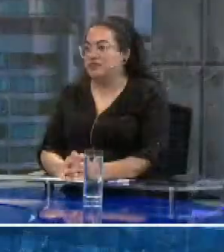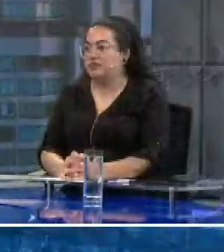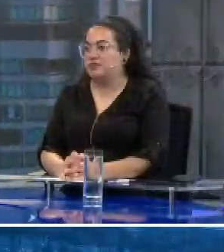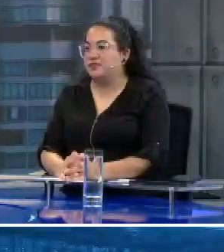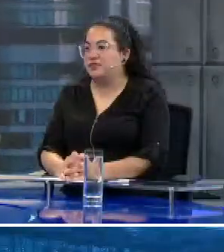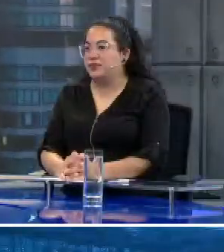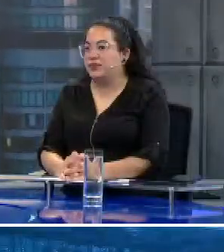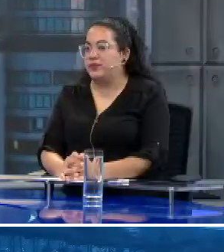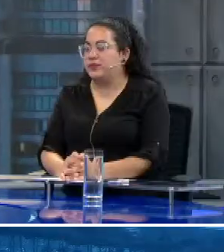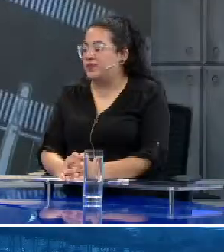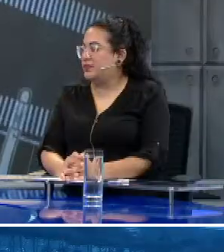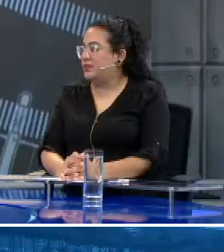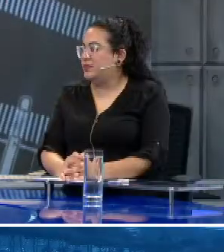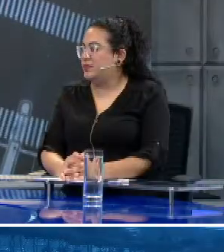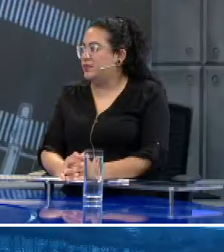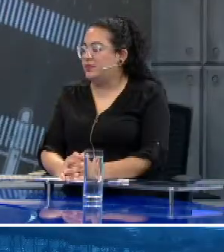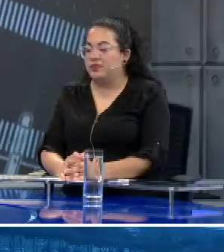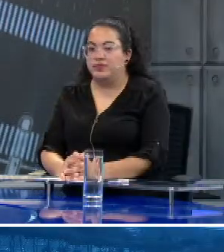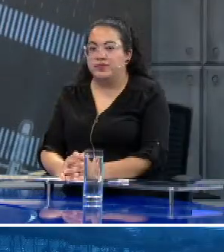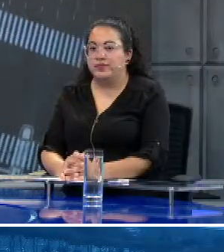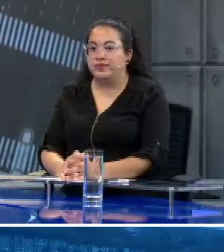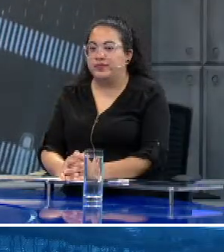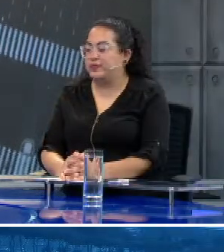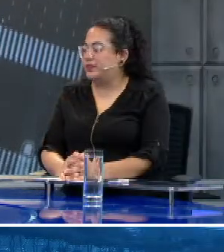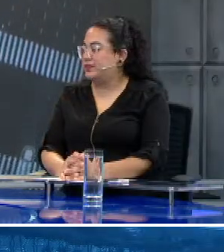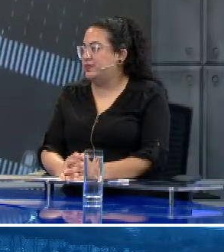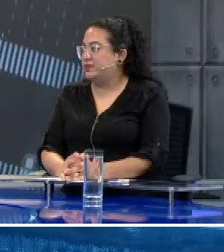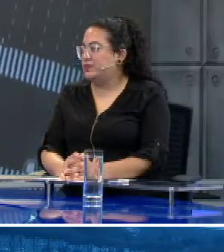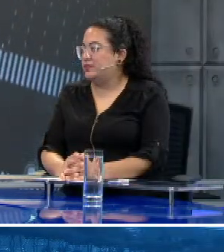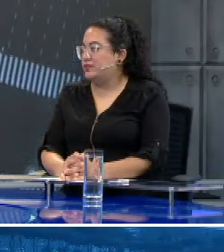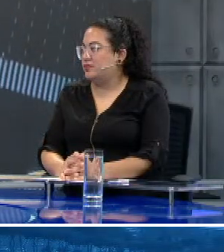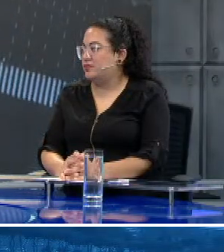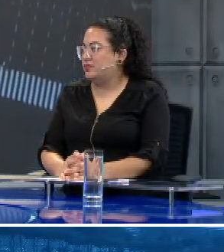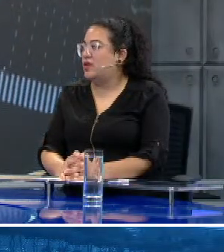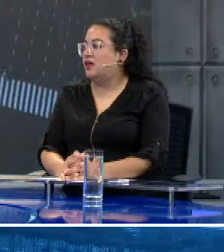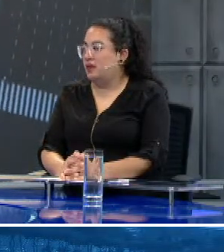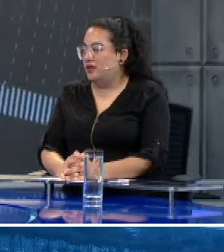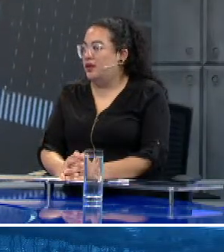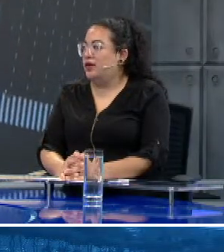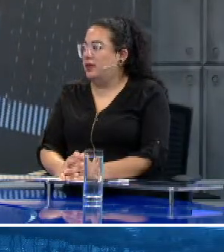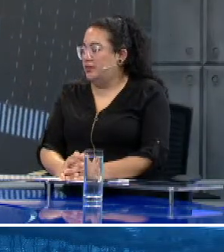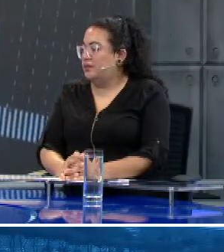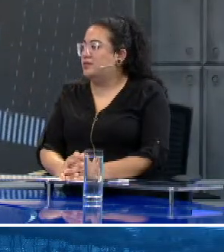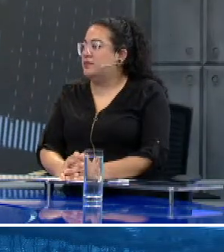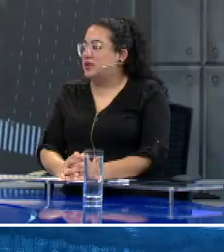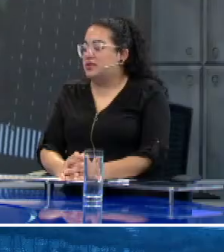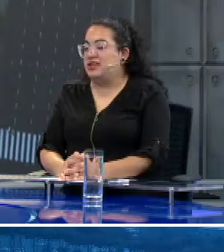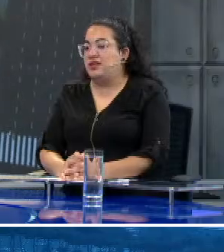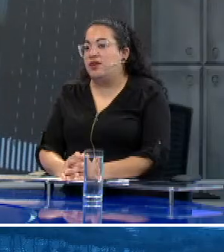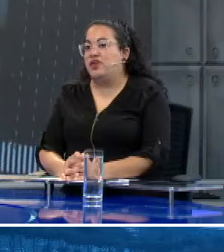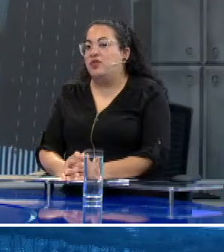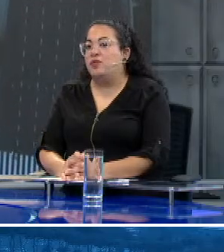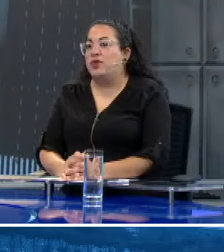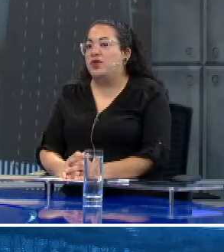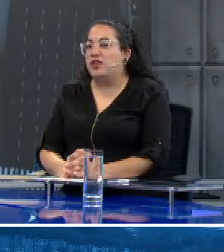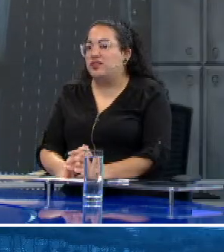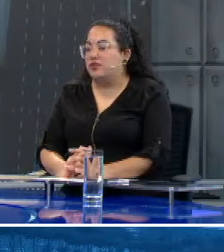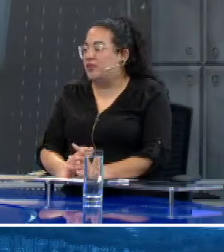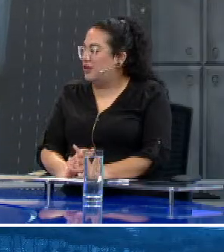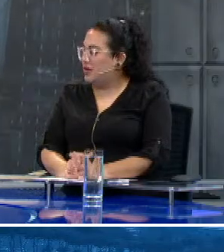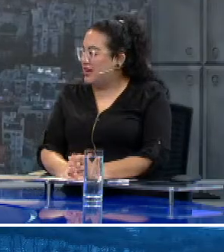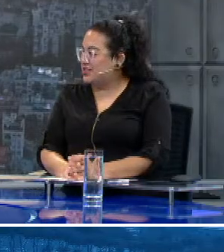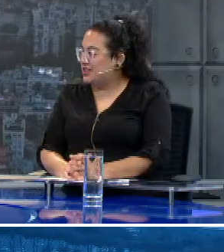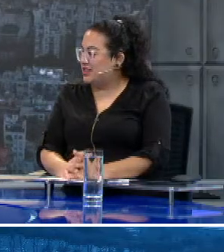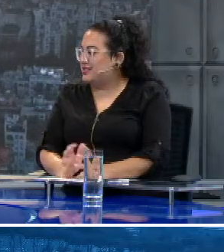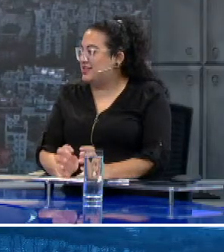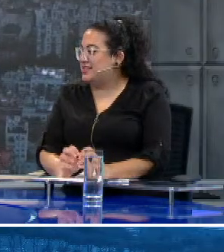a todo el pueblo con, bueno, un personaje muy especial, muy particular como era el Papa Francisco. Sí, bueno, un poco de esto fue lo